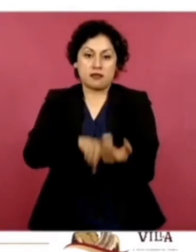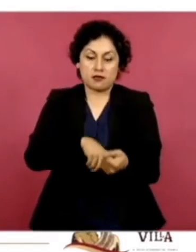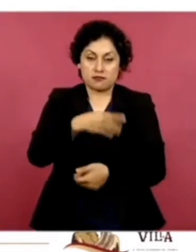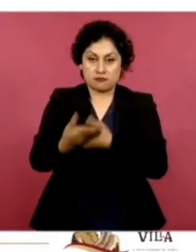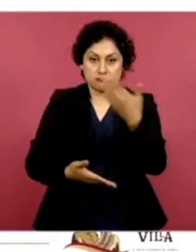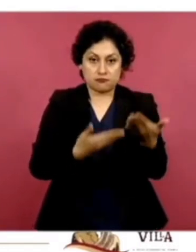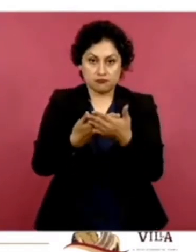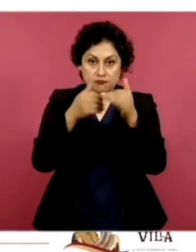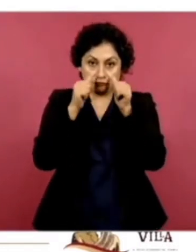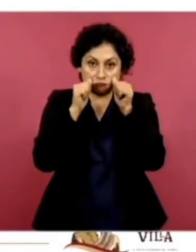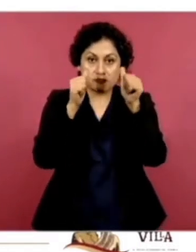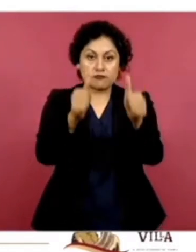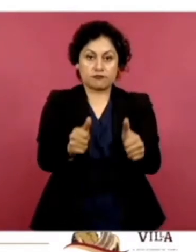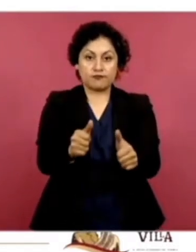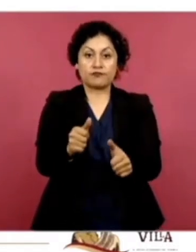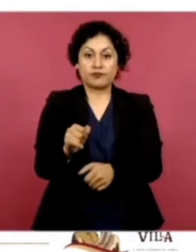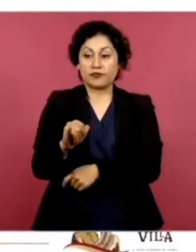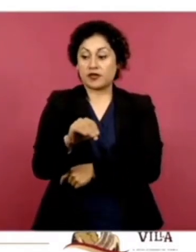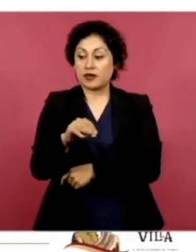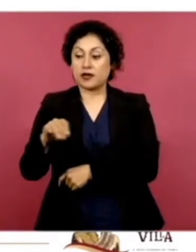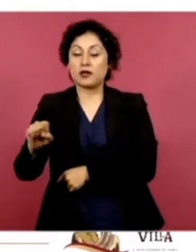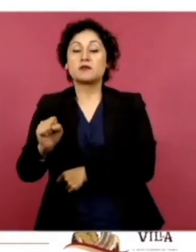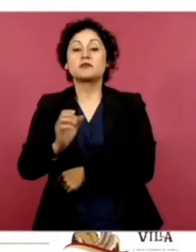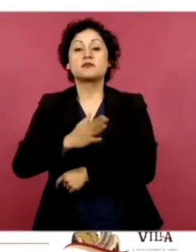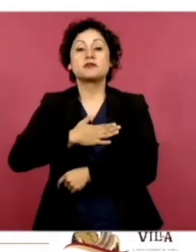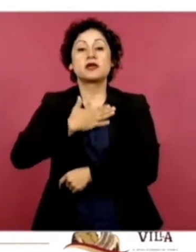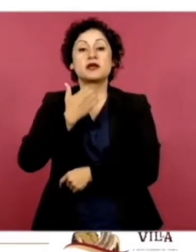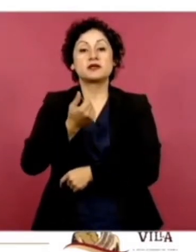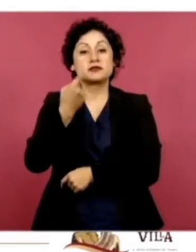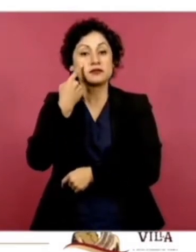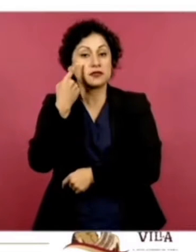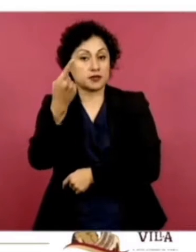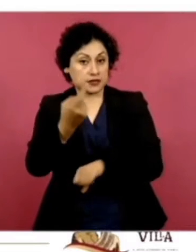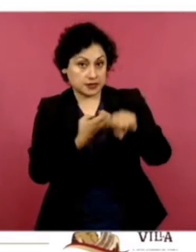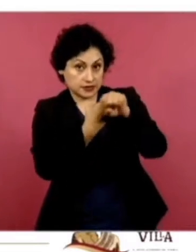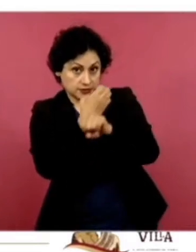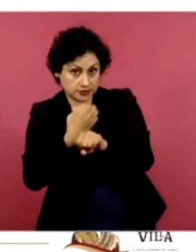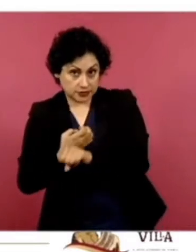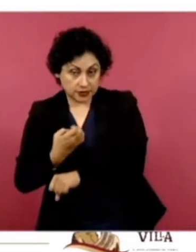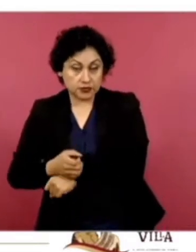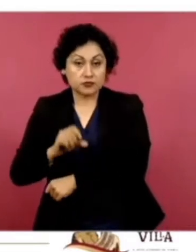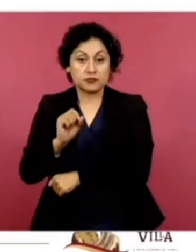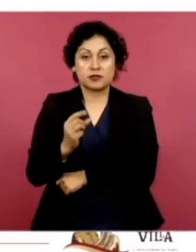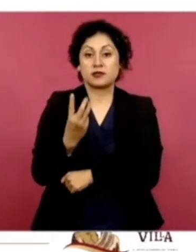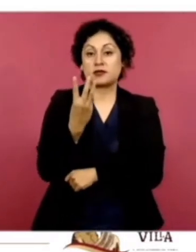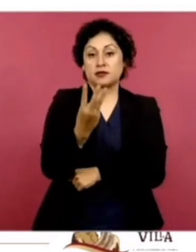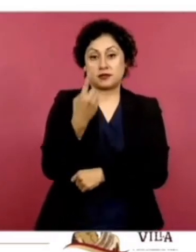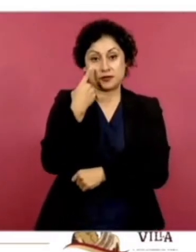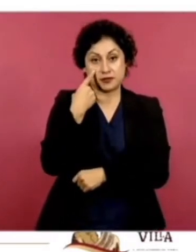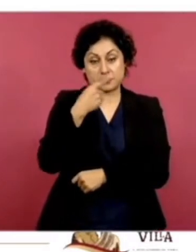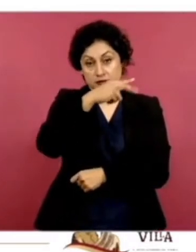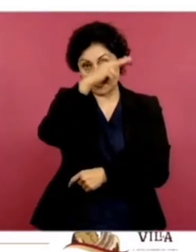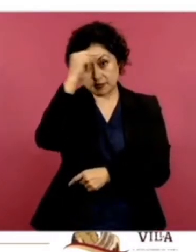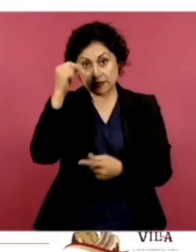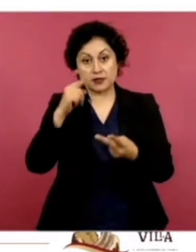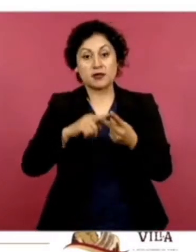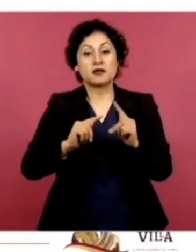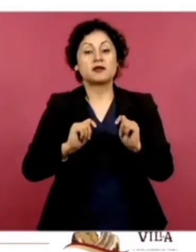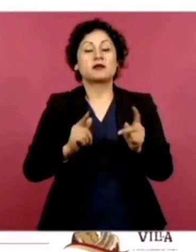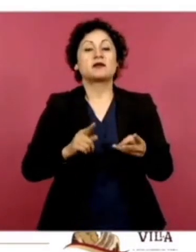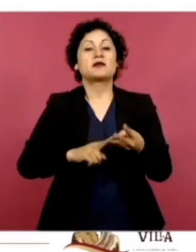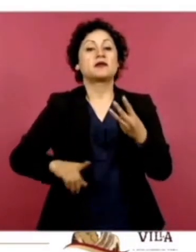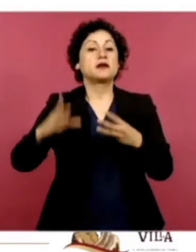y la operación del IMSS Bienestar será en estas 23 entidades del país: Nayarit,